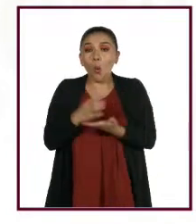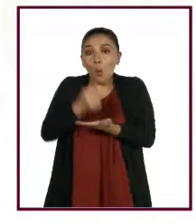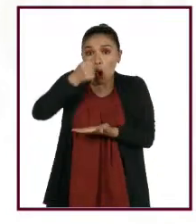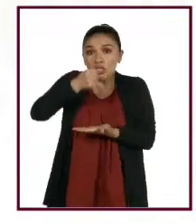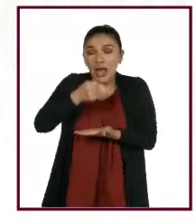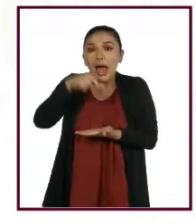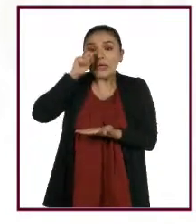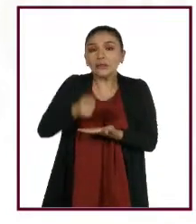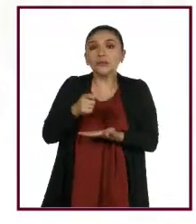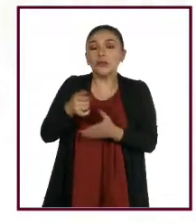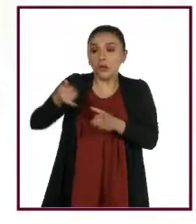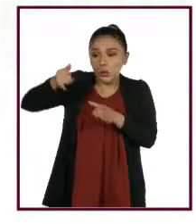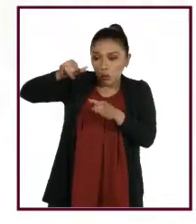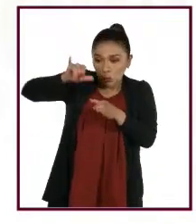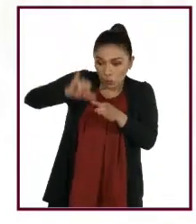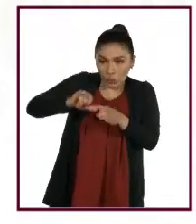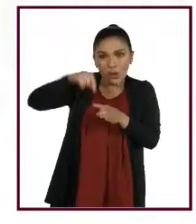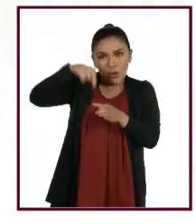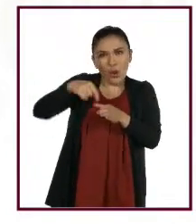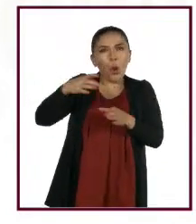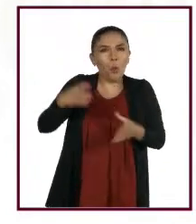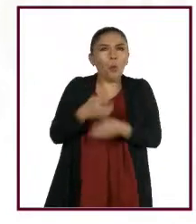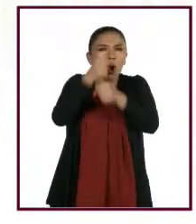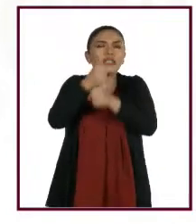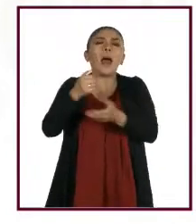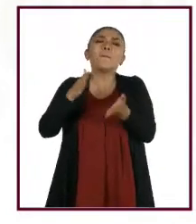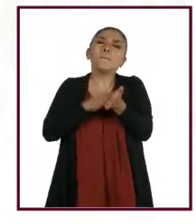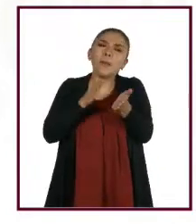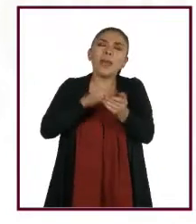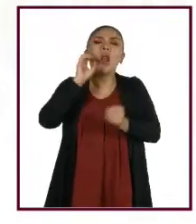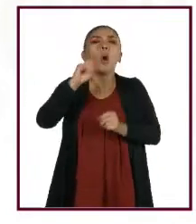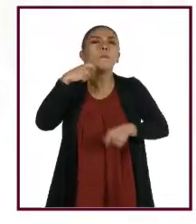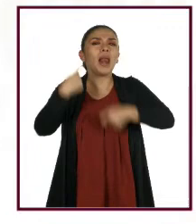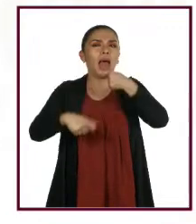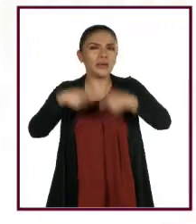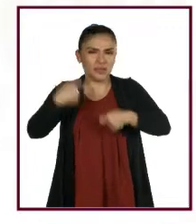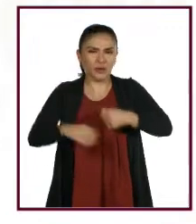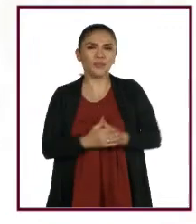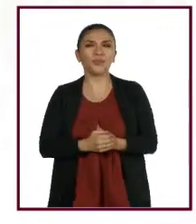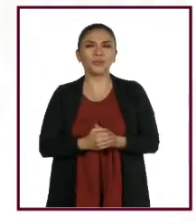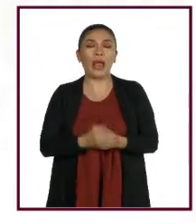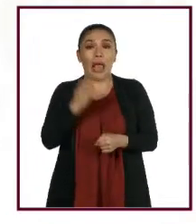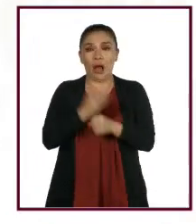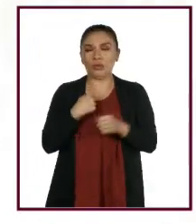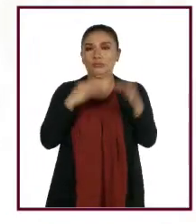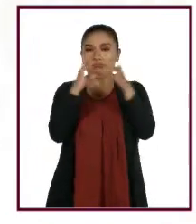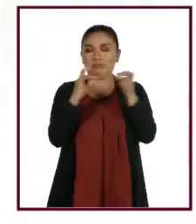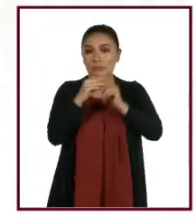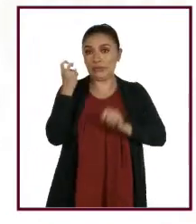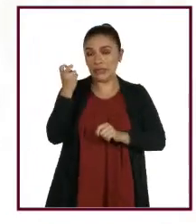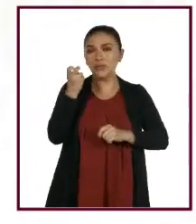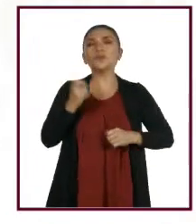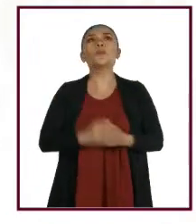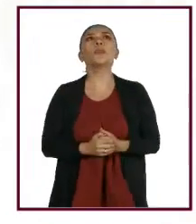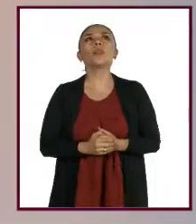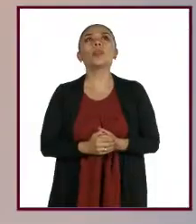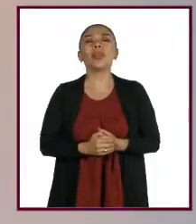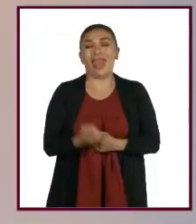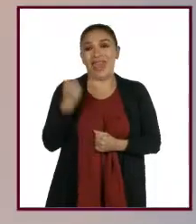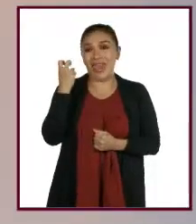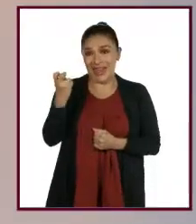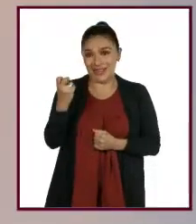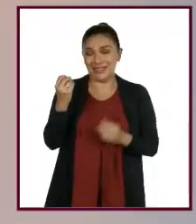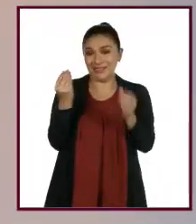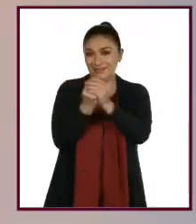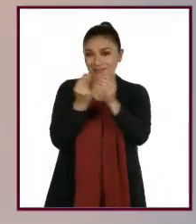la sustancia luego de que se ha introducido en una bolsa de papel o plástico. Voy a hacer un paréntesis acá porque ese